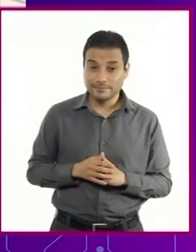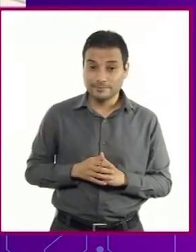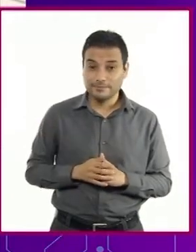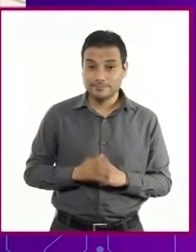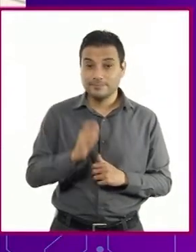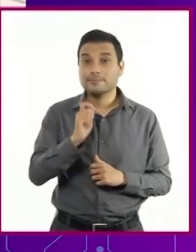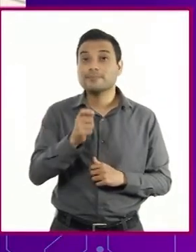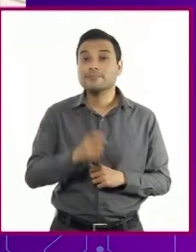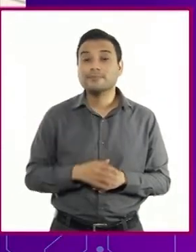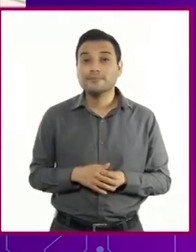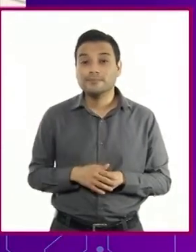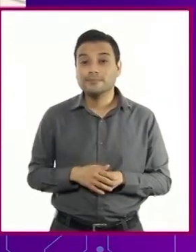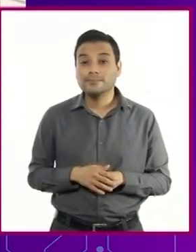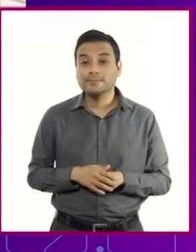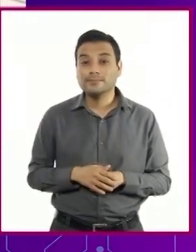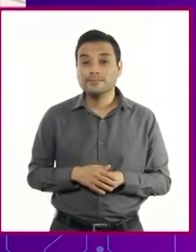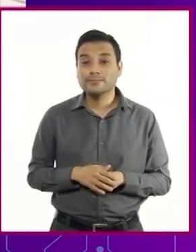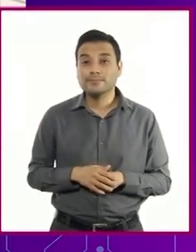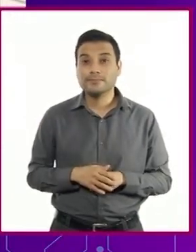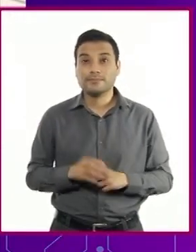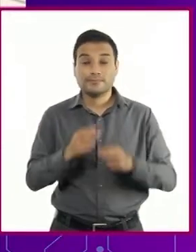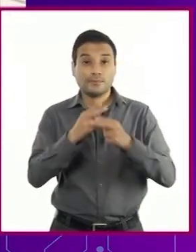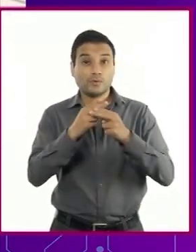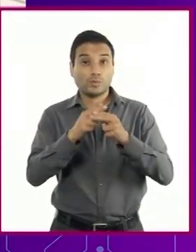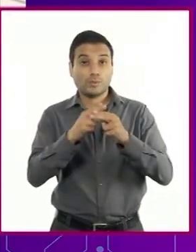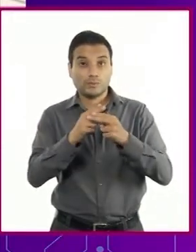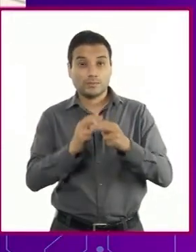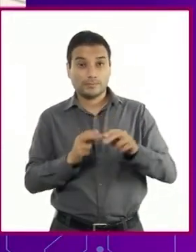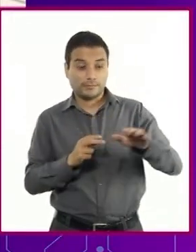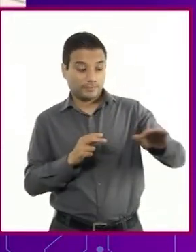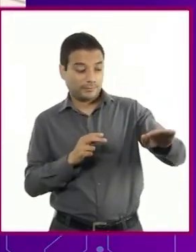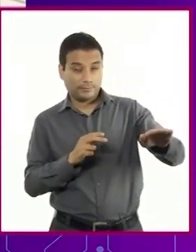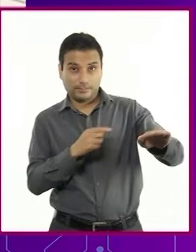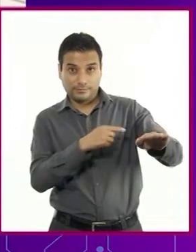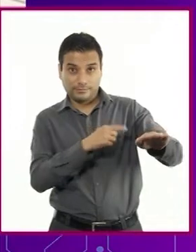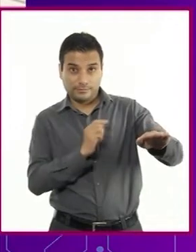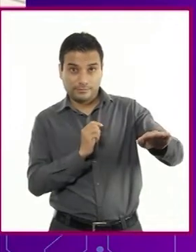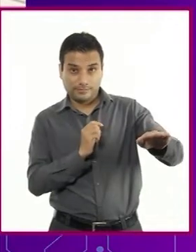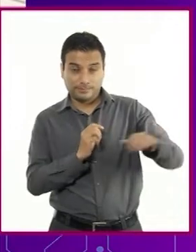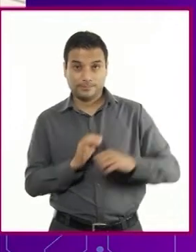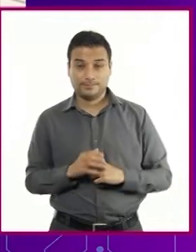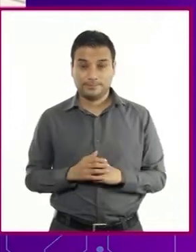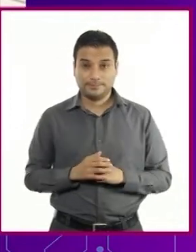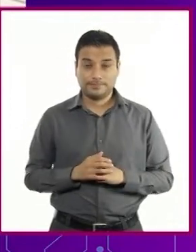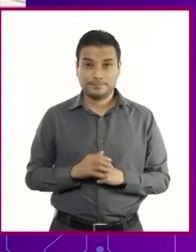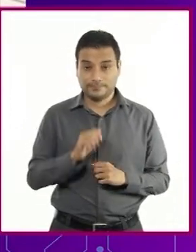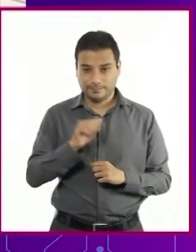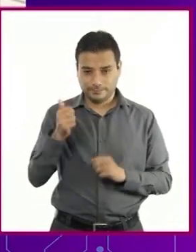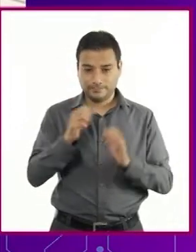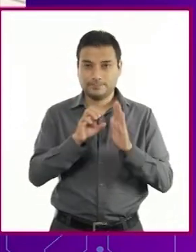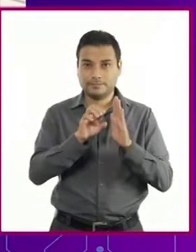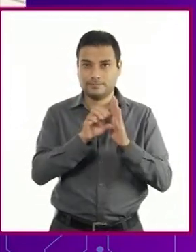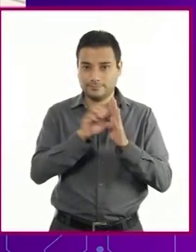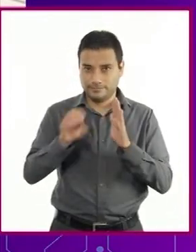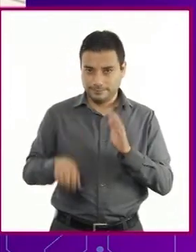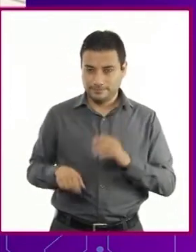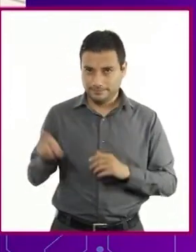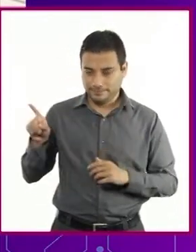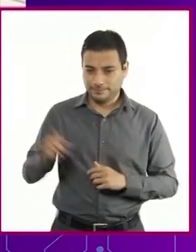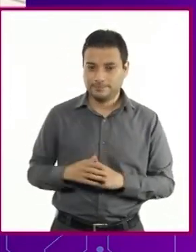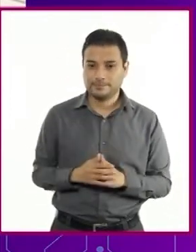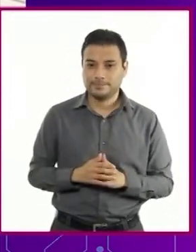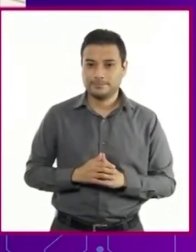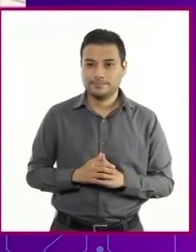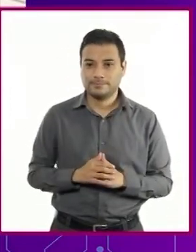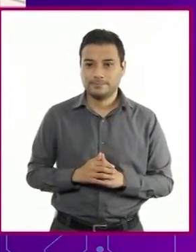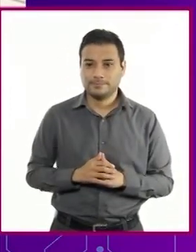eje del hueso se aleja de la línea media corporal. La aducción,